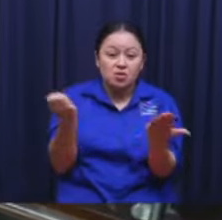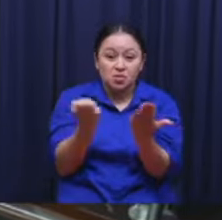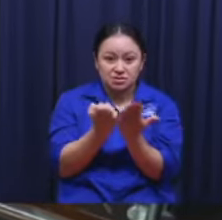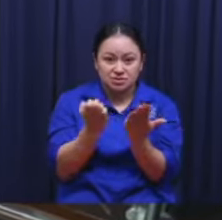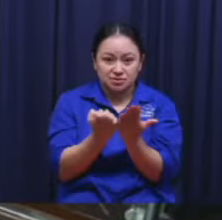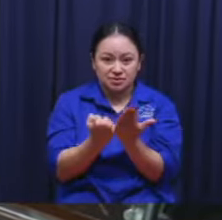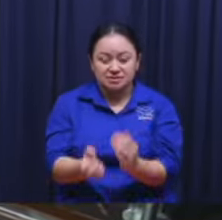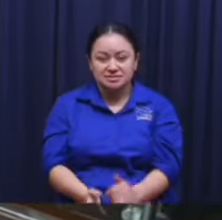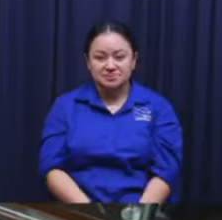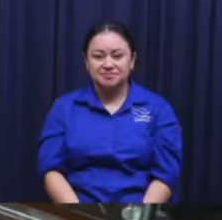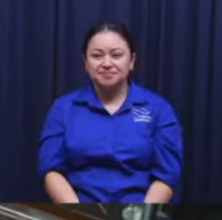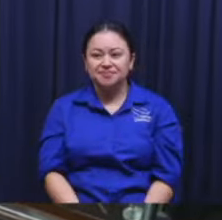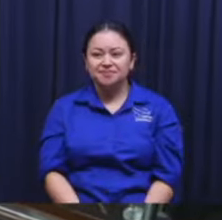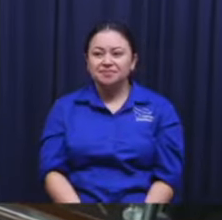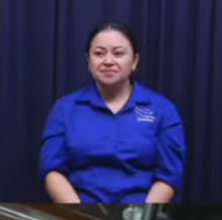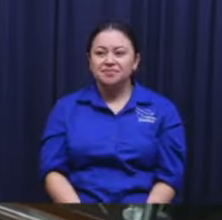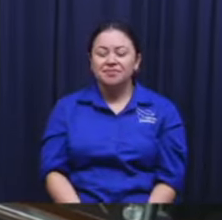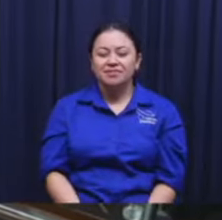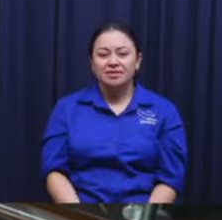otros, ¿verdad?